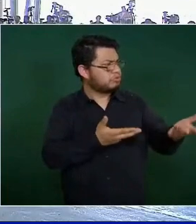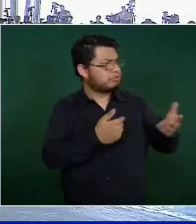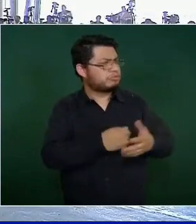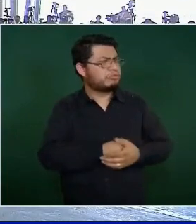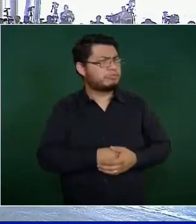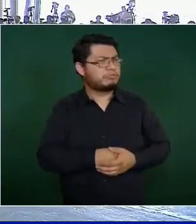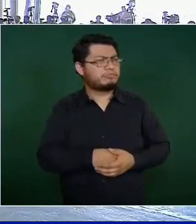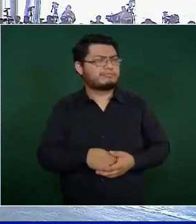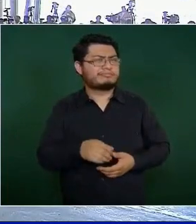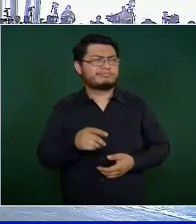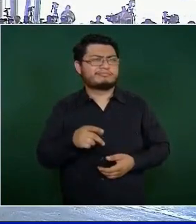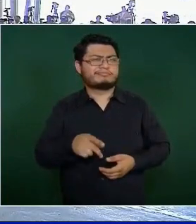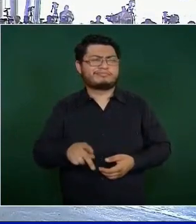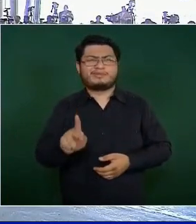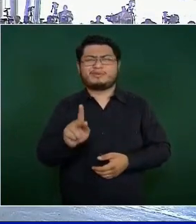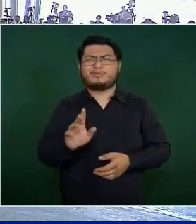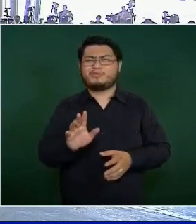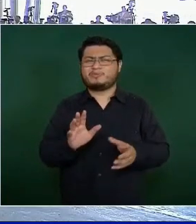Pero